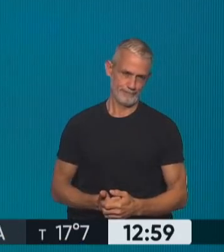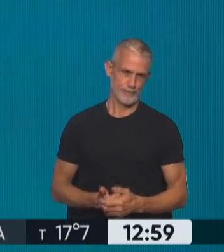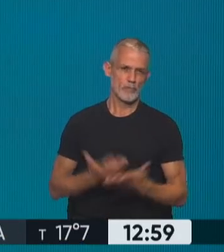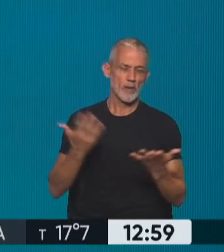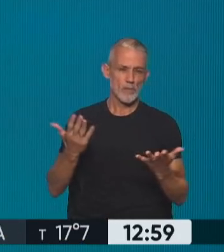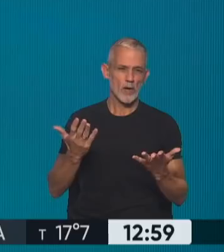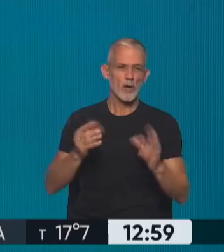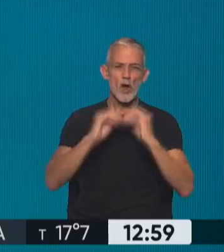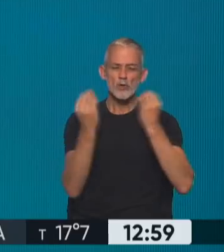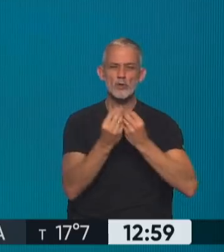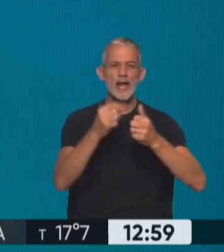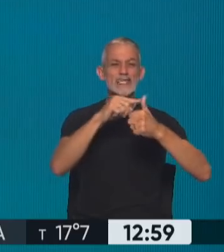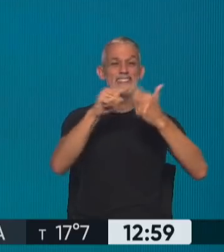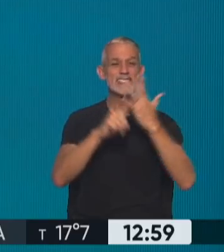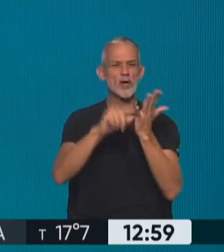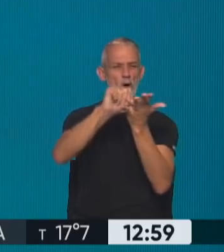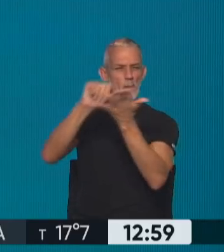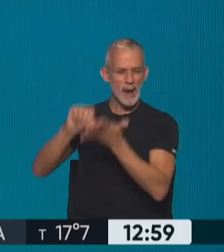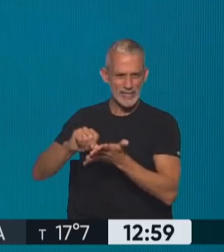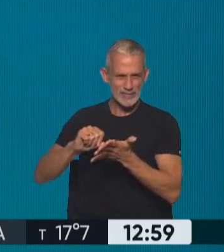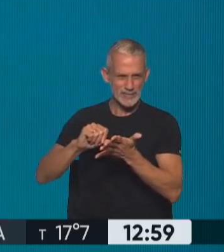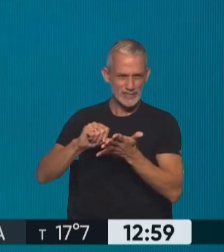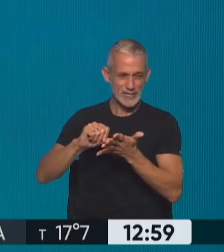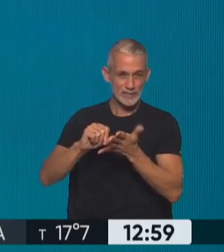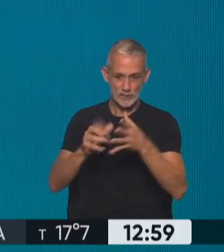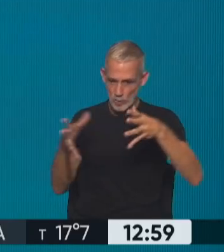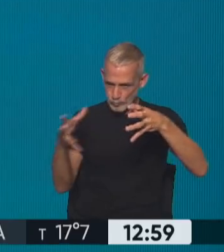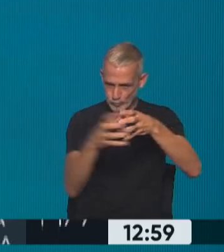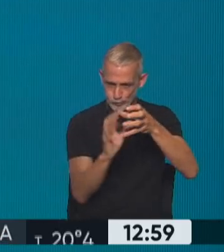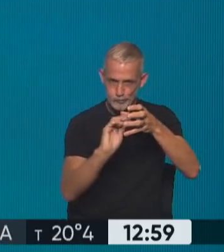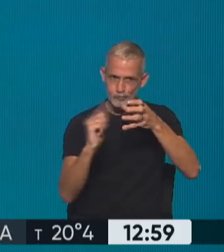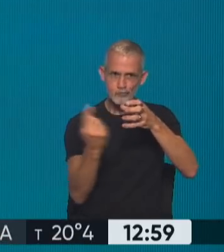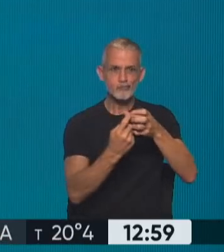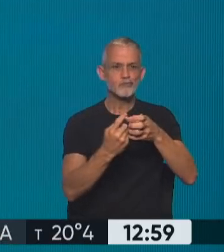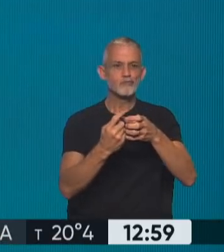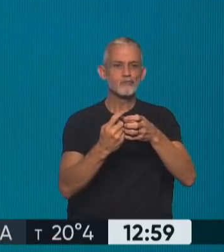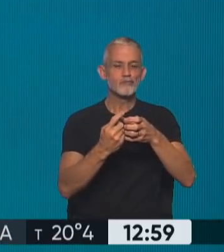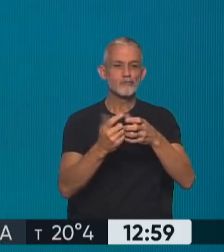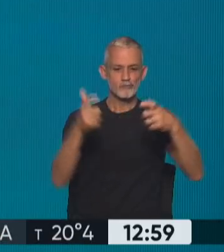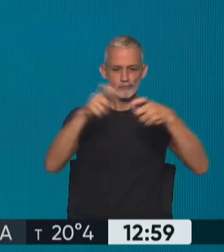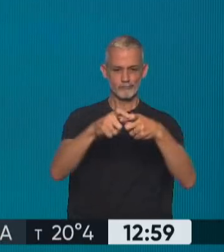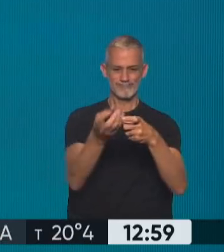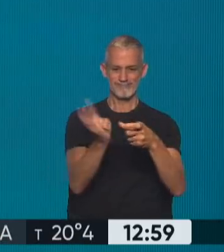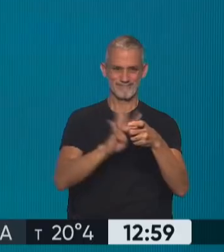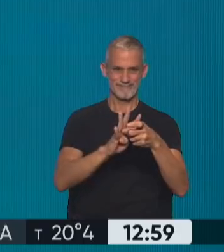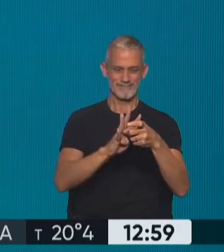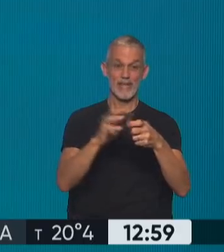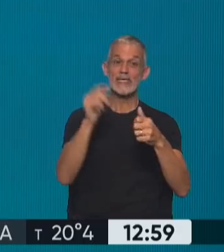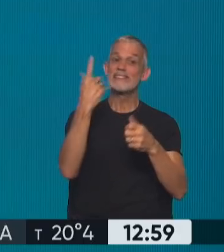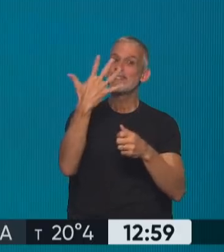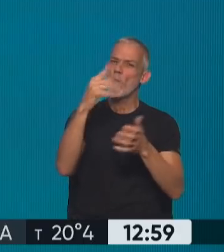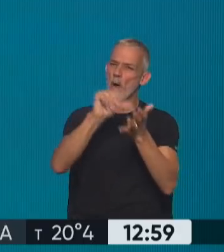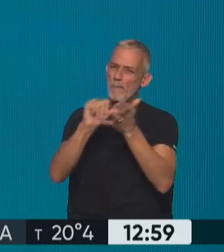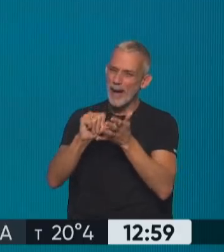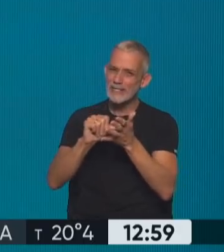de los 5 países que conforman el Consejo de Seguridad, me refiero a los 5 países